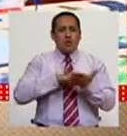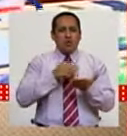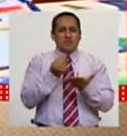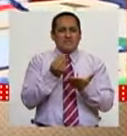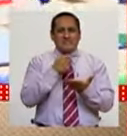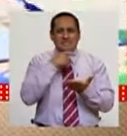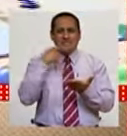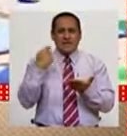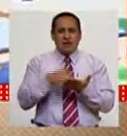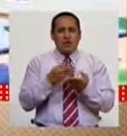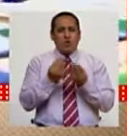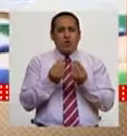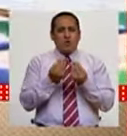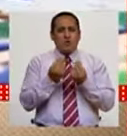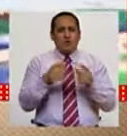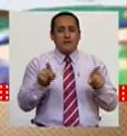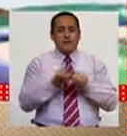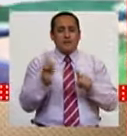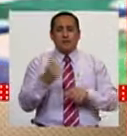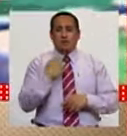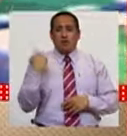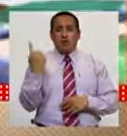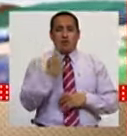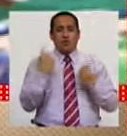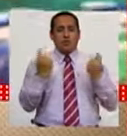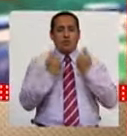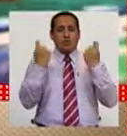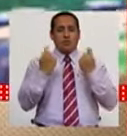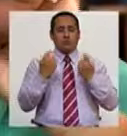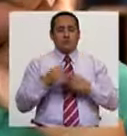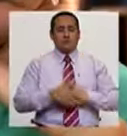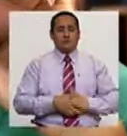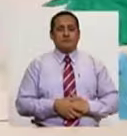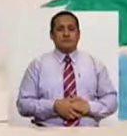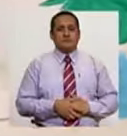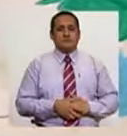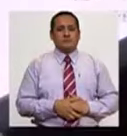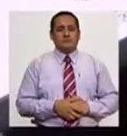húmedas y mixtas. Este concurso se da a nivel nacional, Lima y provincias.